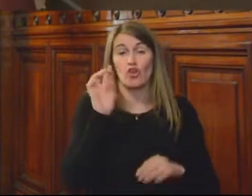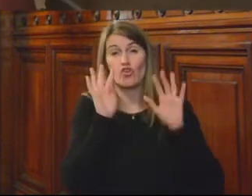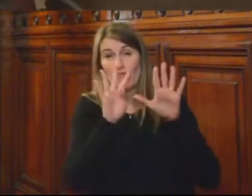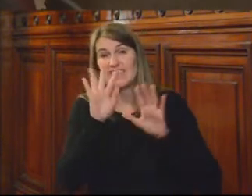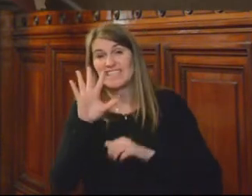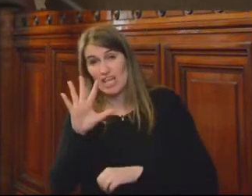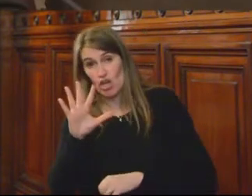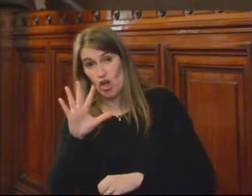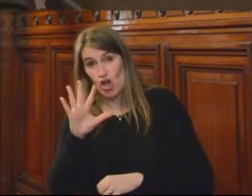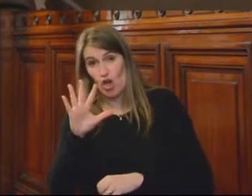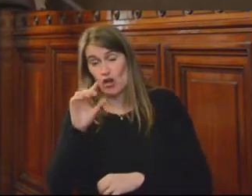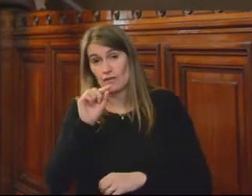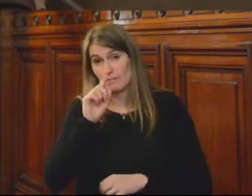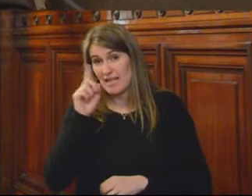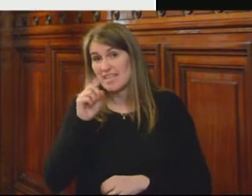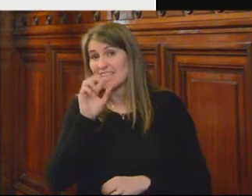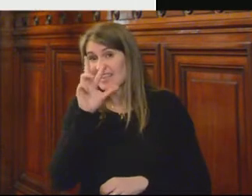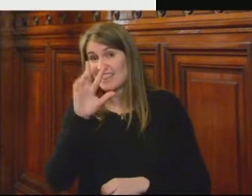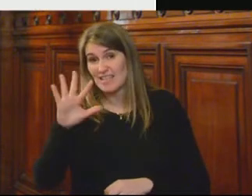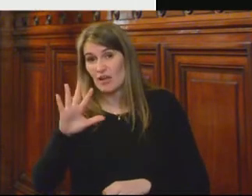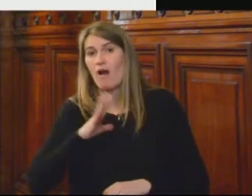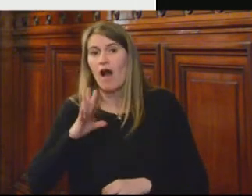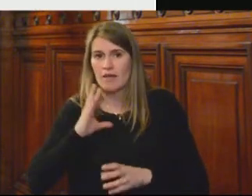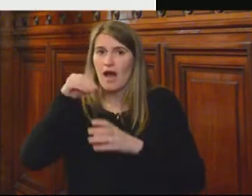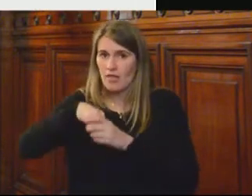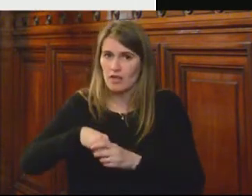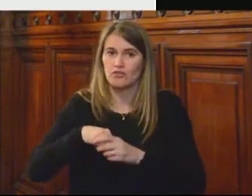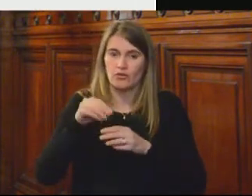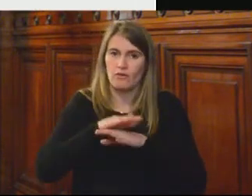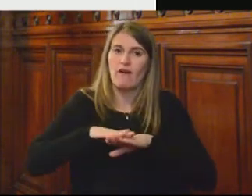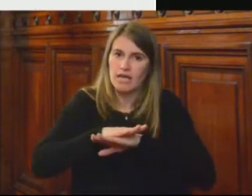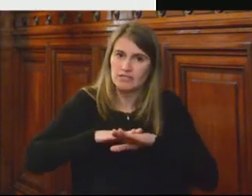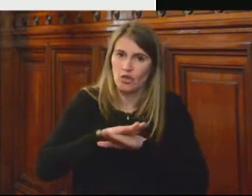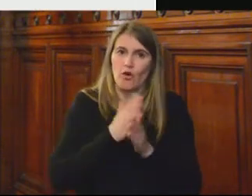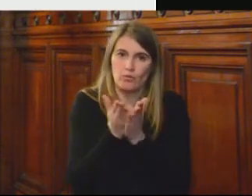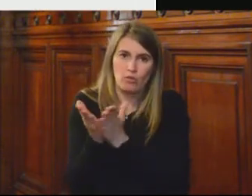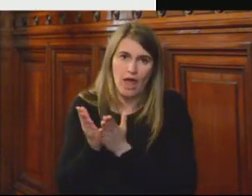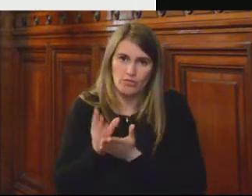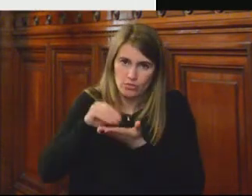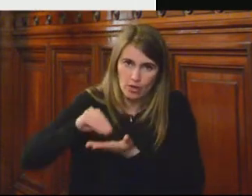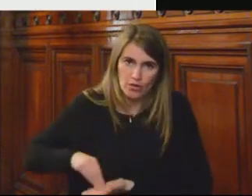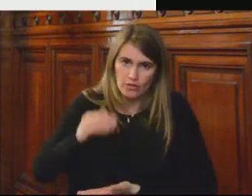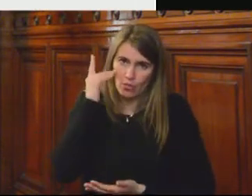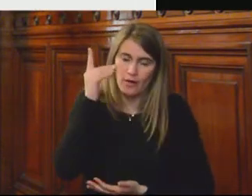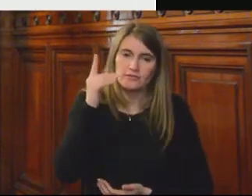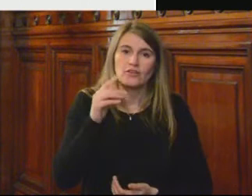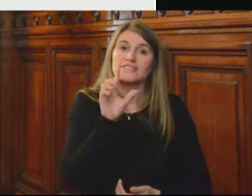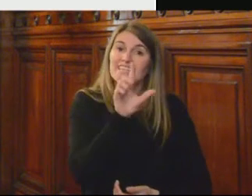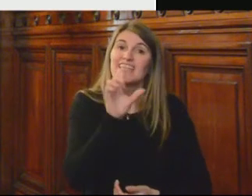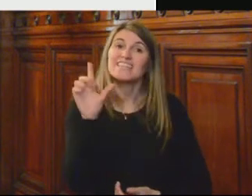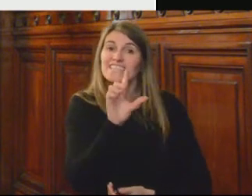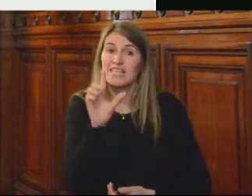7.195.335 estudiantes se encuentran en el subsistema de educación básica. De ellos, el 77% de los